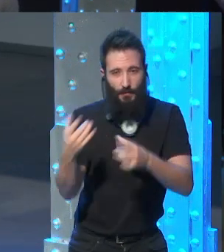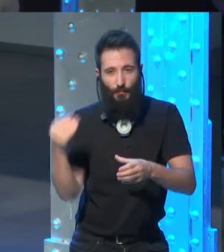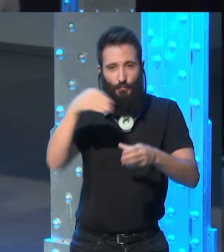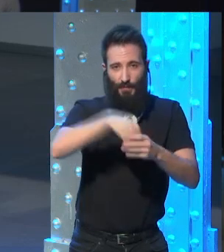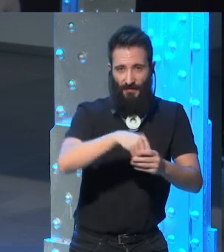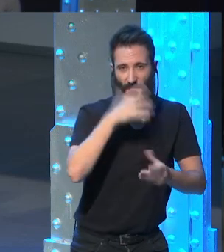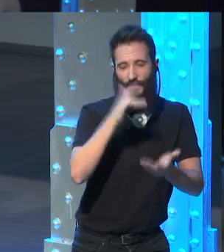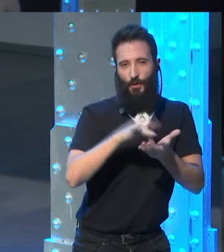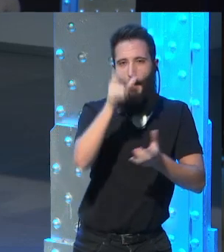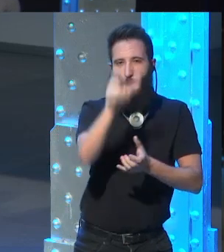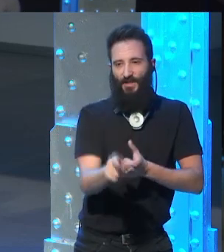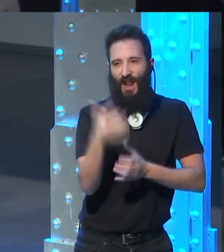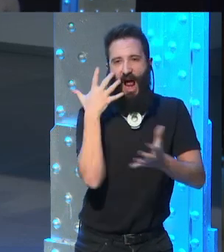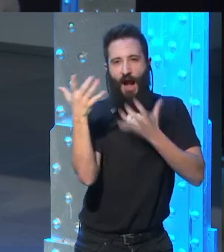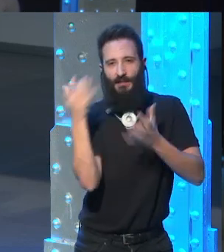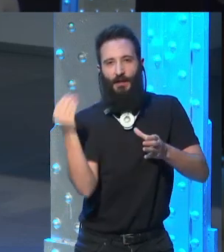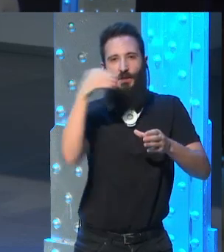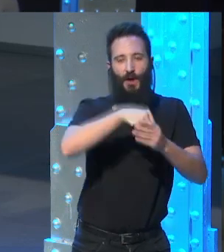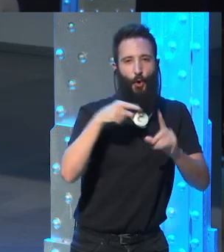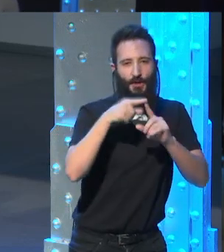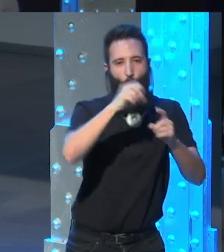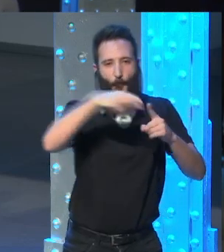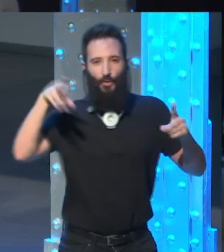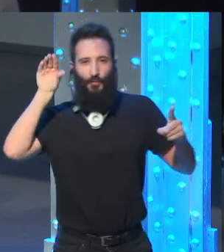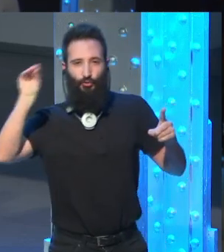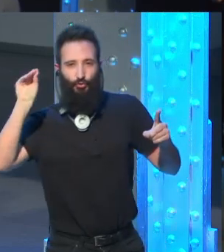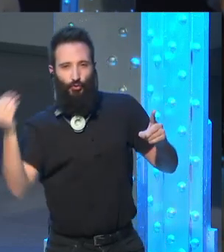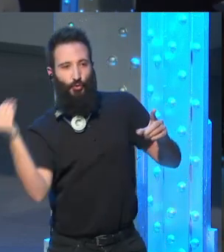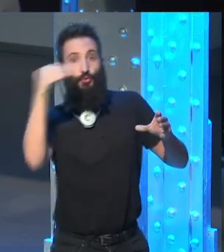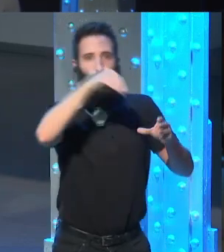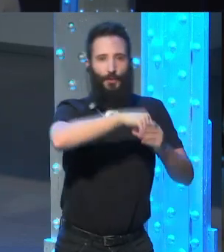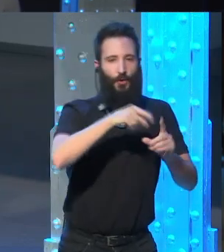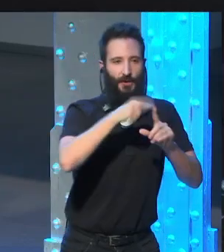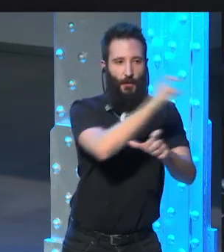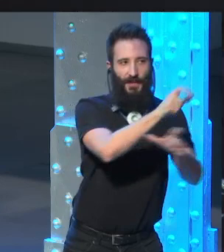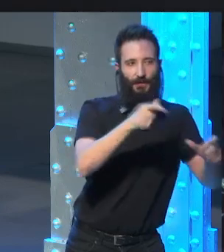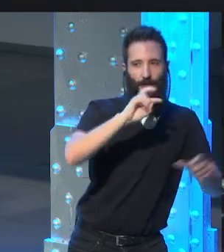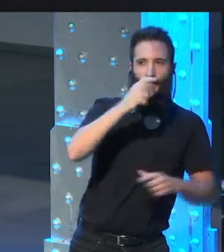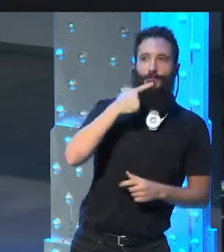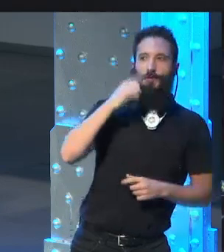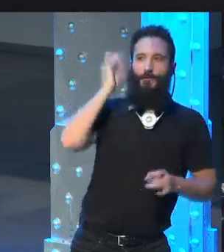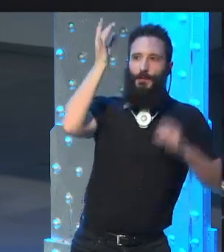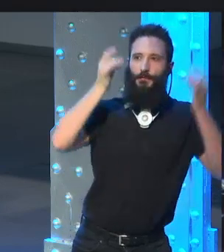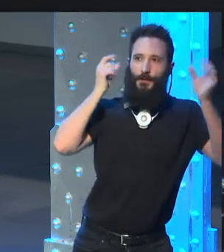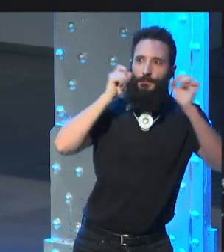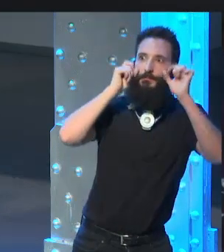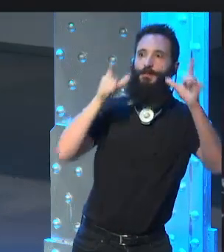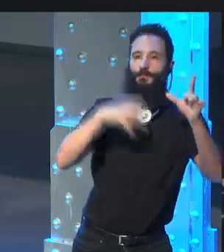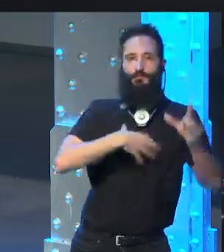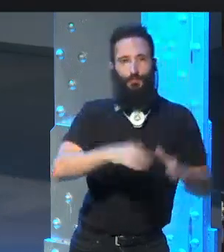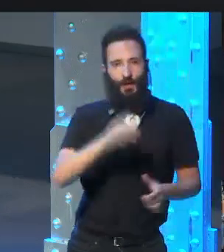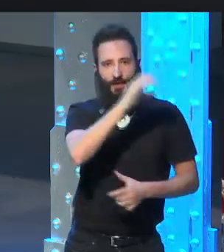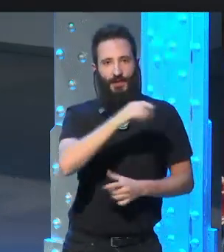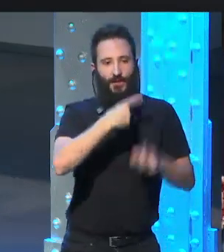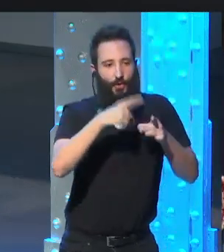en el equipo no artista para que aporte puntos de vista que puedan despertar a lo mejor la creatividad de algún científico